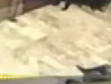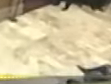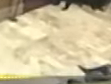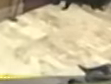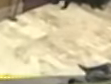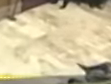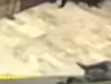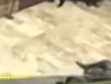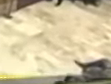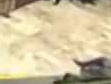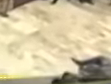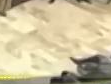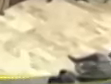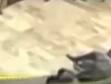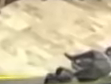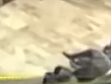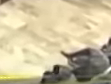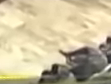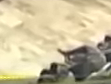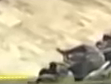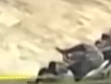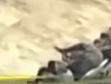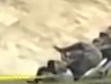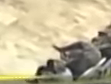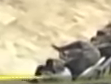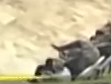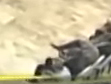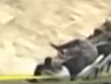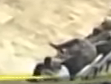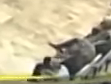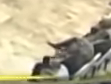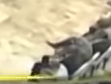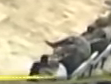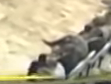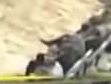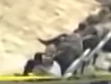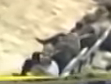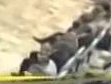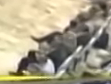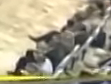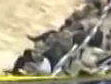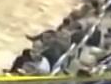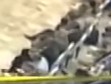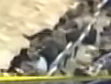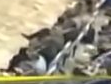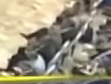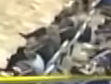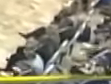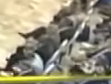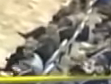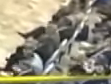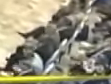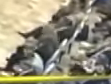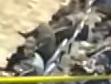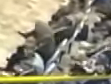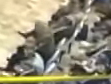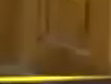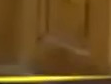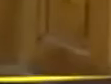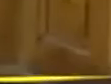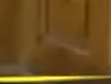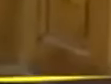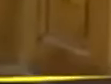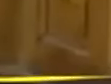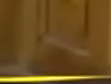la Asamblea Nacional de la República Bolivariana de Venezuela, que pertenecen al bloque de la Revolución